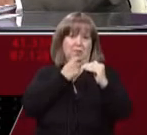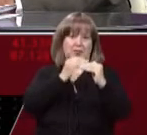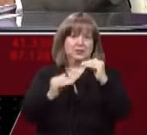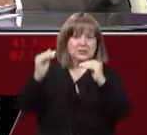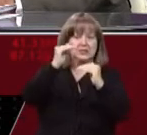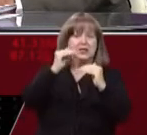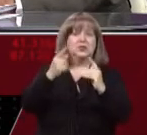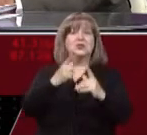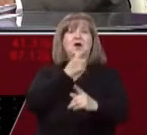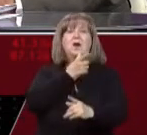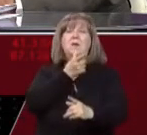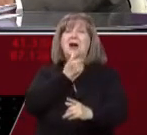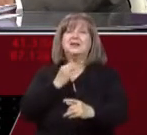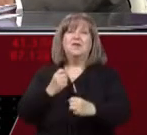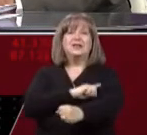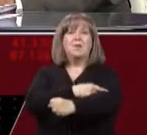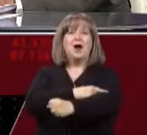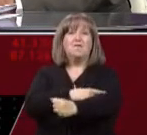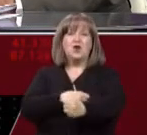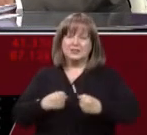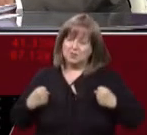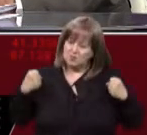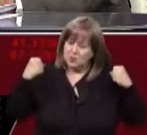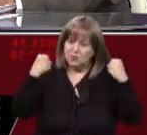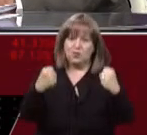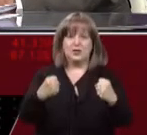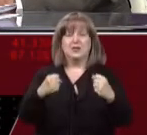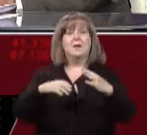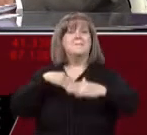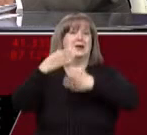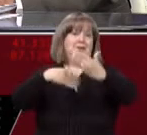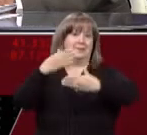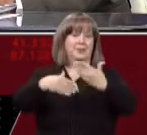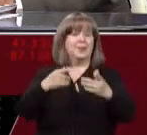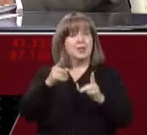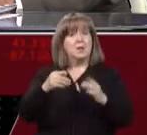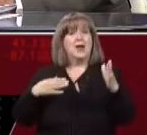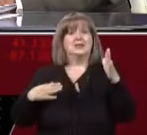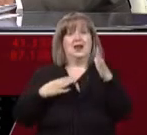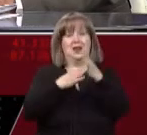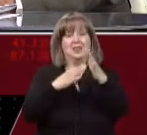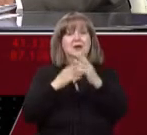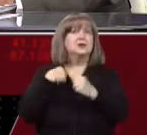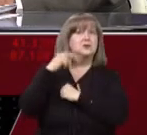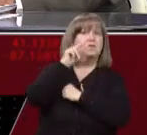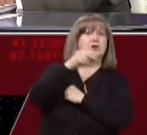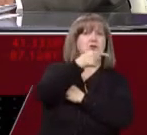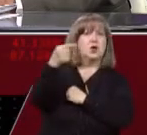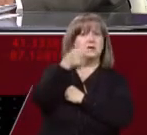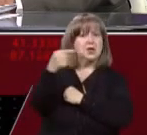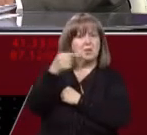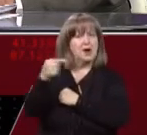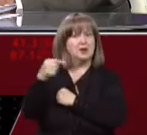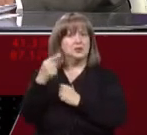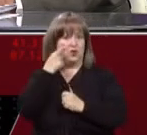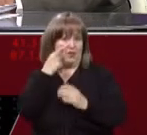que Mendoza vuelva a tener ese liderazgo que genera oportunidades. Mirá, yo veo todas las semanas, obviamente estoy